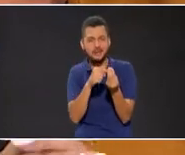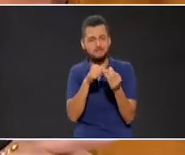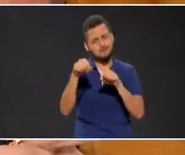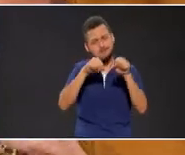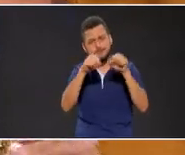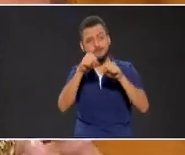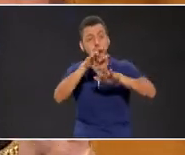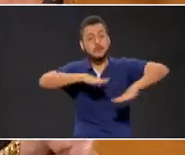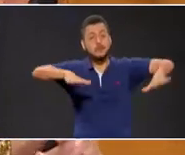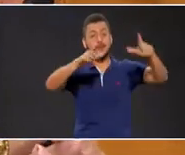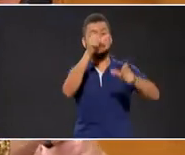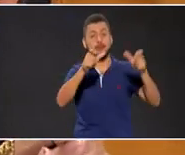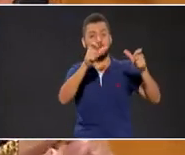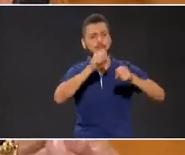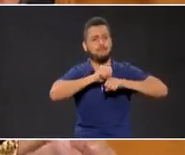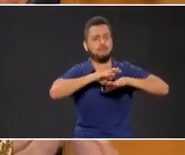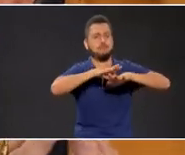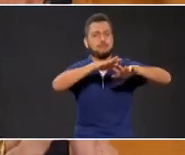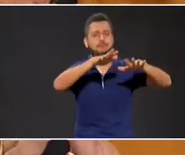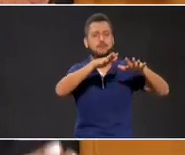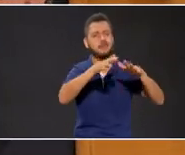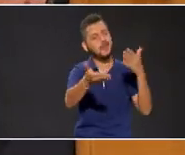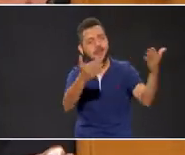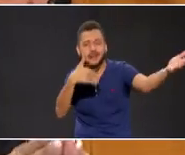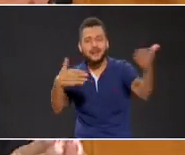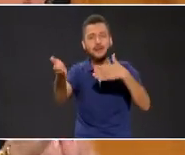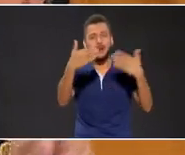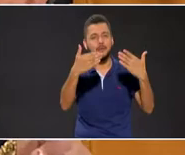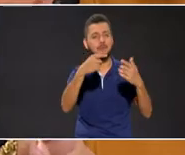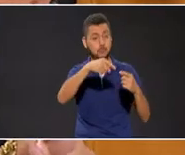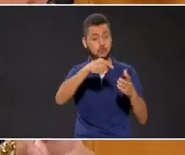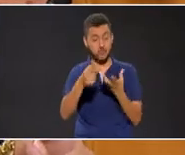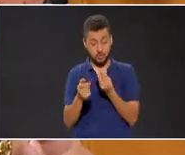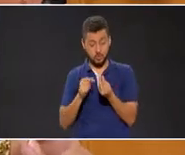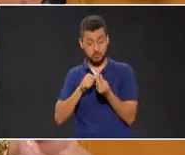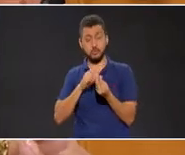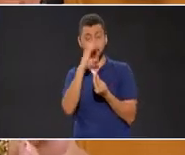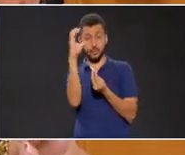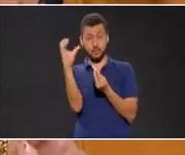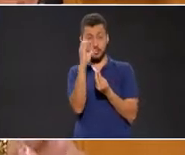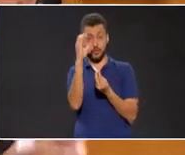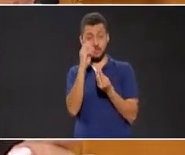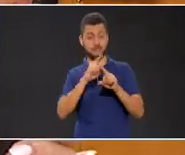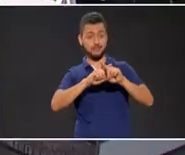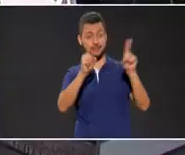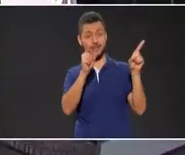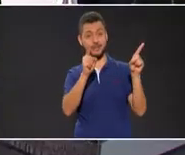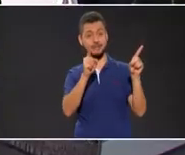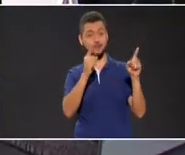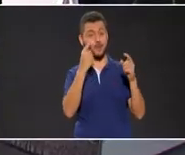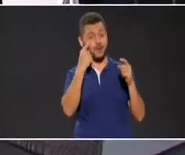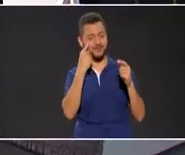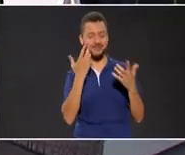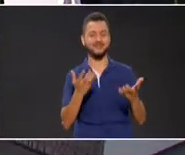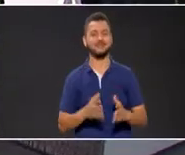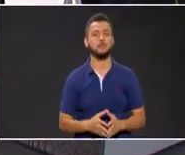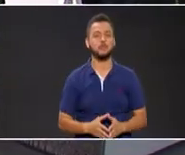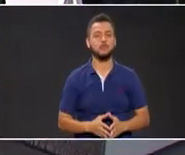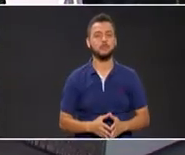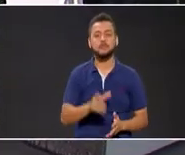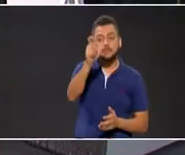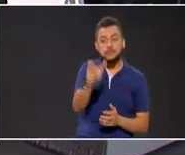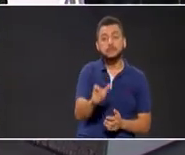medellín observar que aunque somos partidos somos diferentes en uno ahora es para el doctor